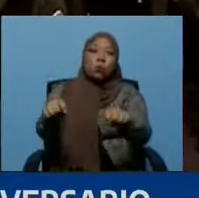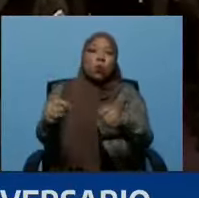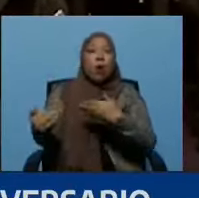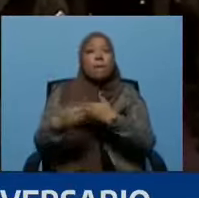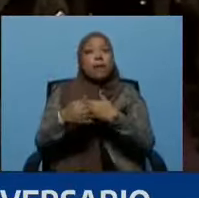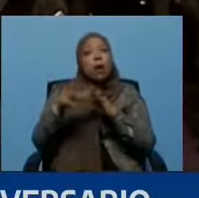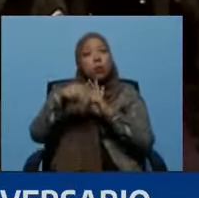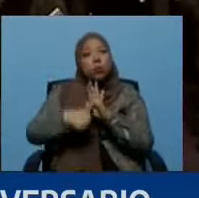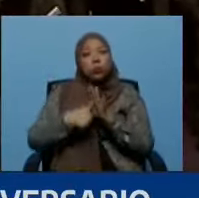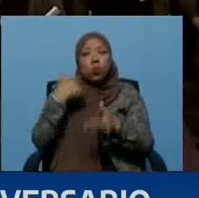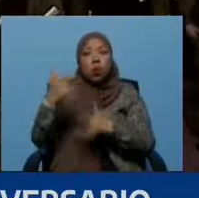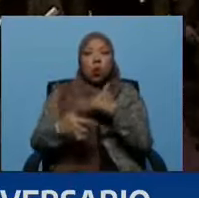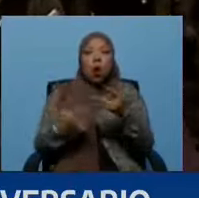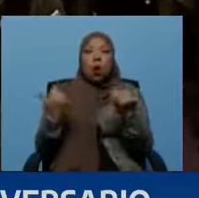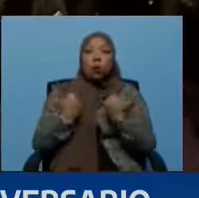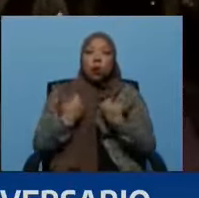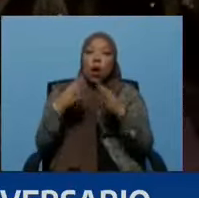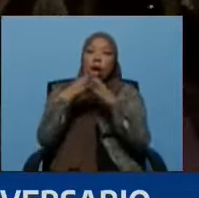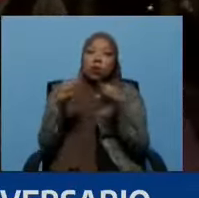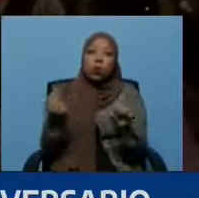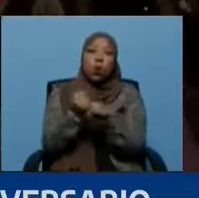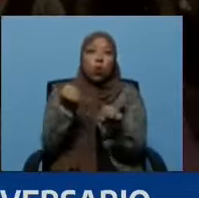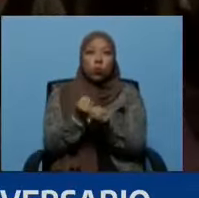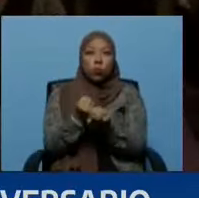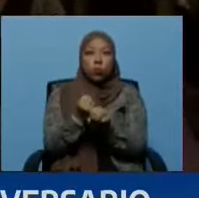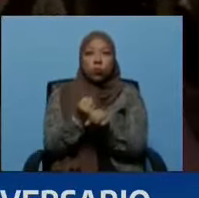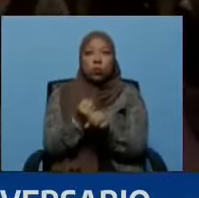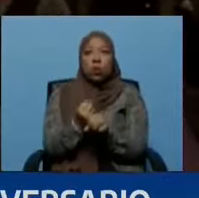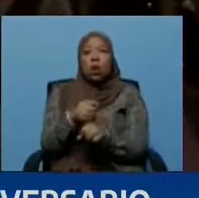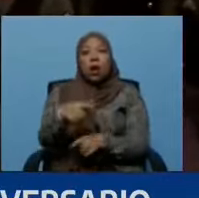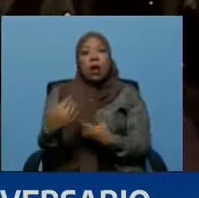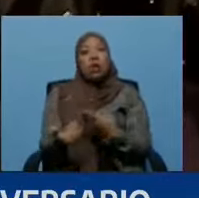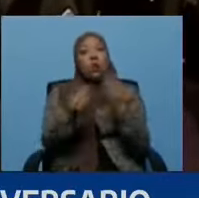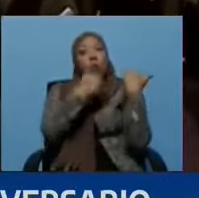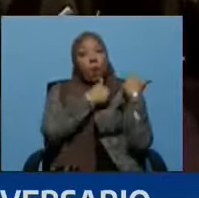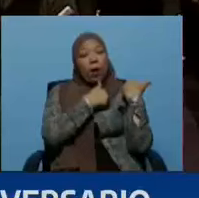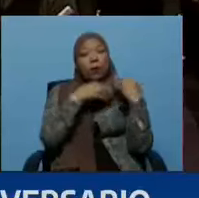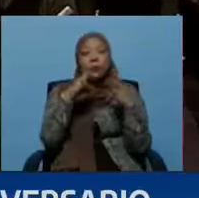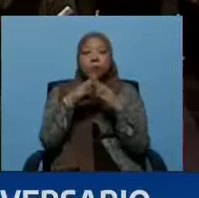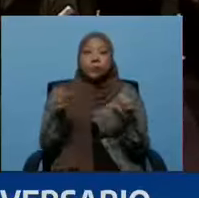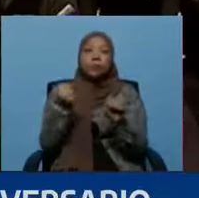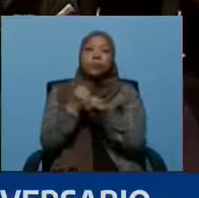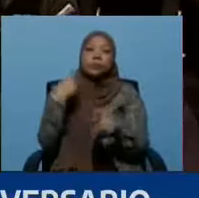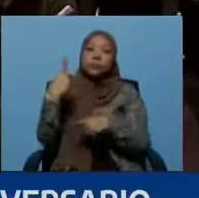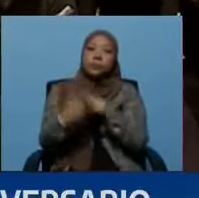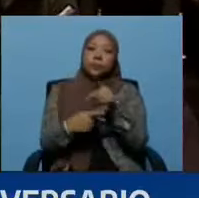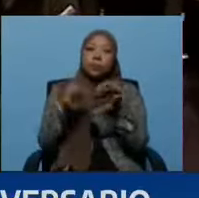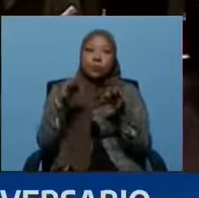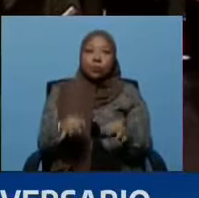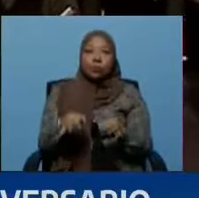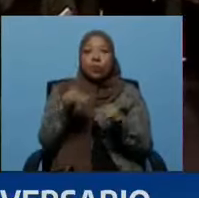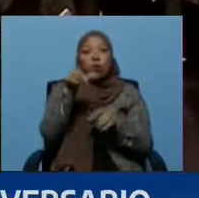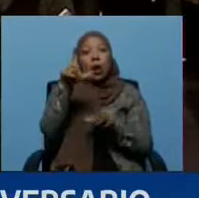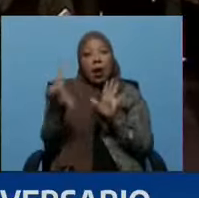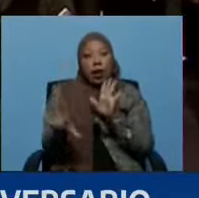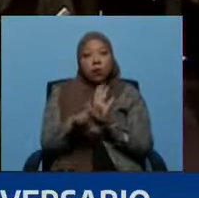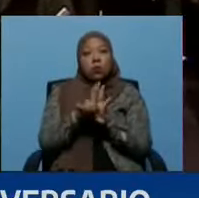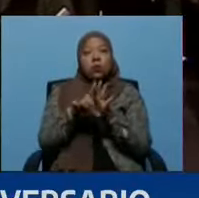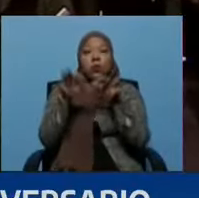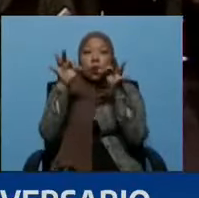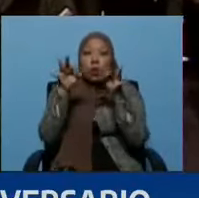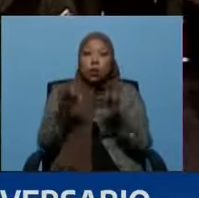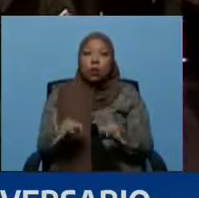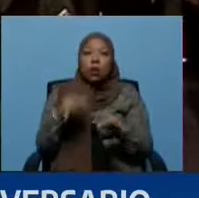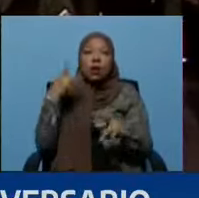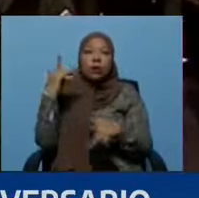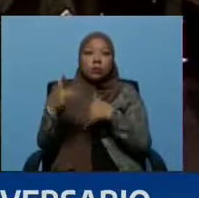poder. Estoy dispuesto a todo y cuento con ustedes para que prevalezca el orden, la ley, la